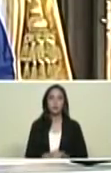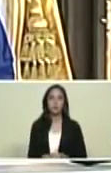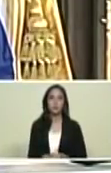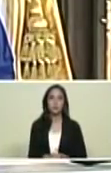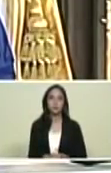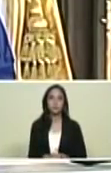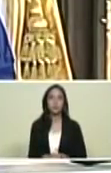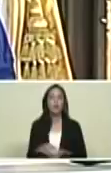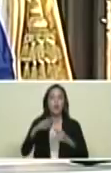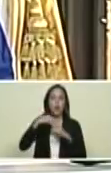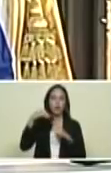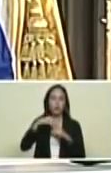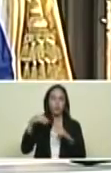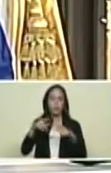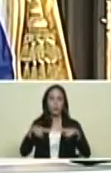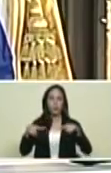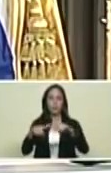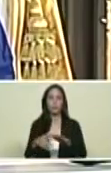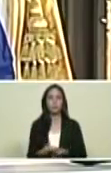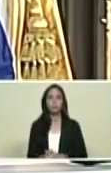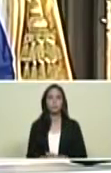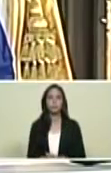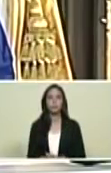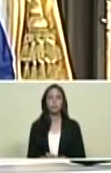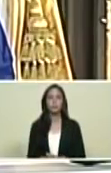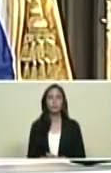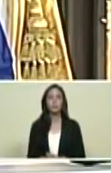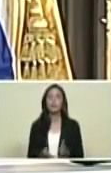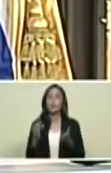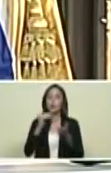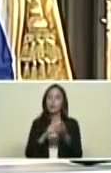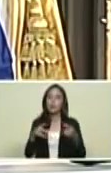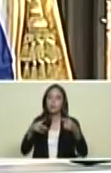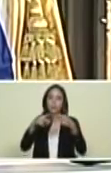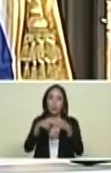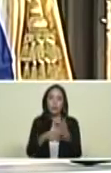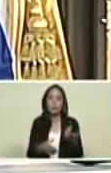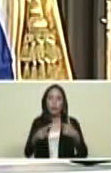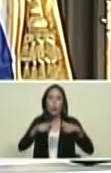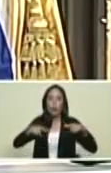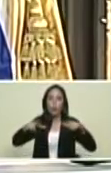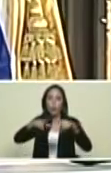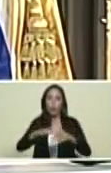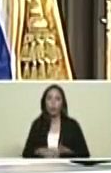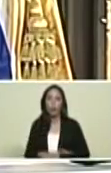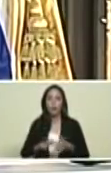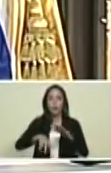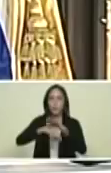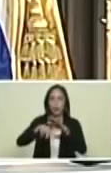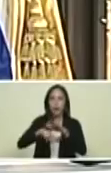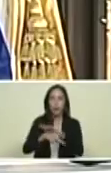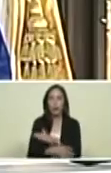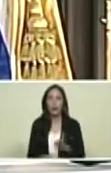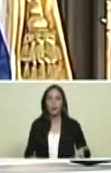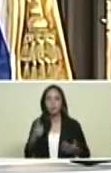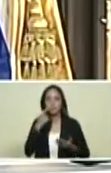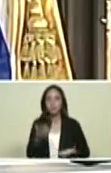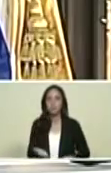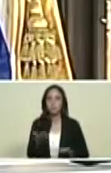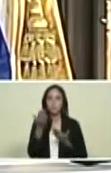en Altamira, en la reinauguración del Centro Educacional Iniciar el